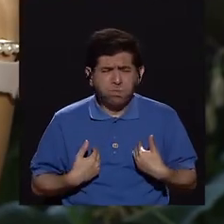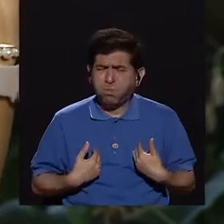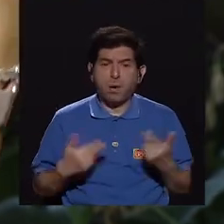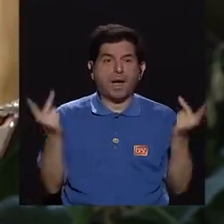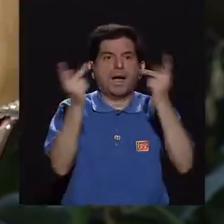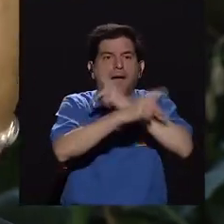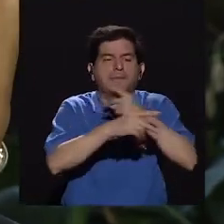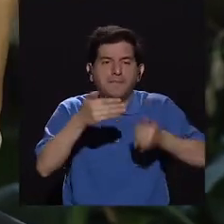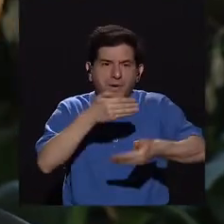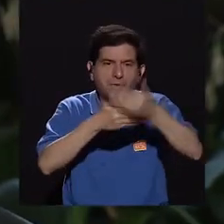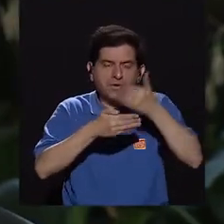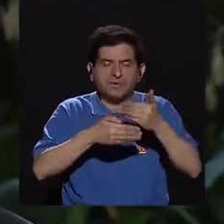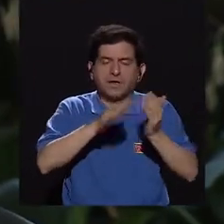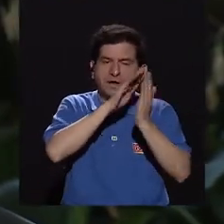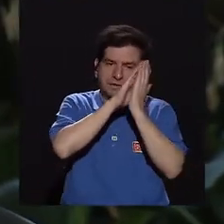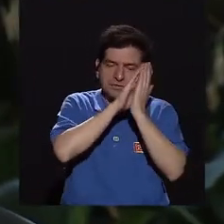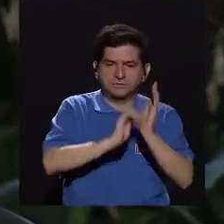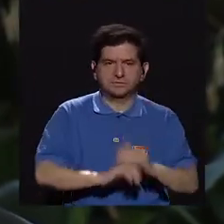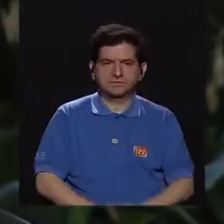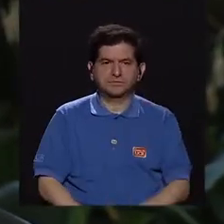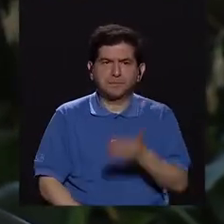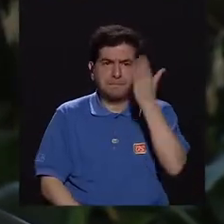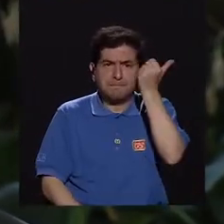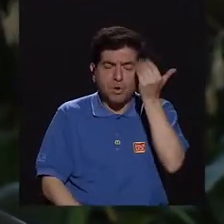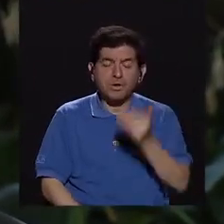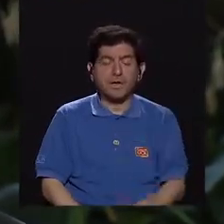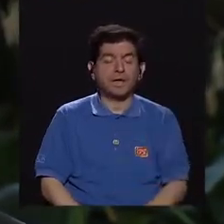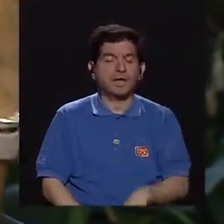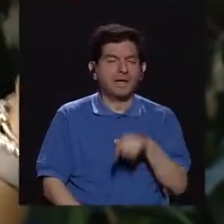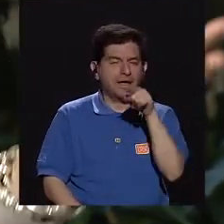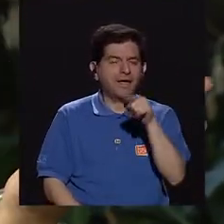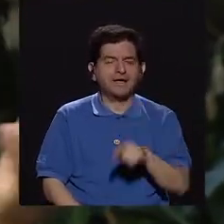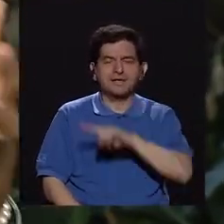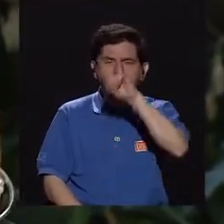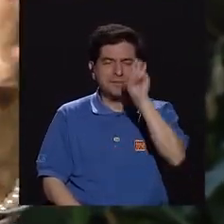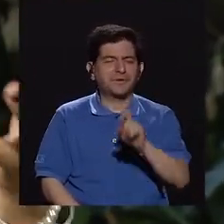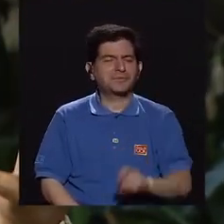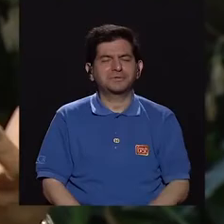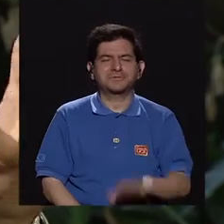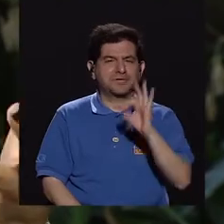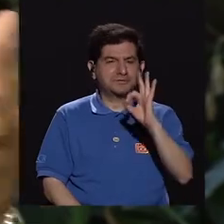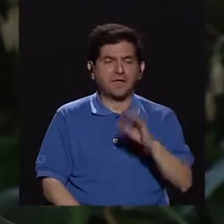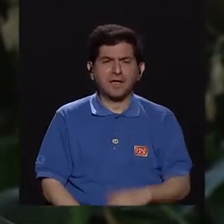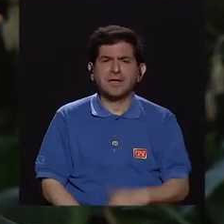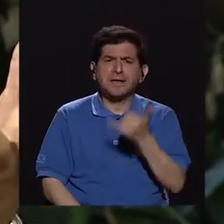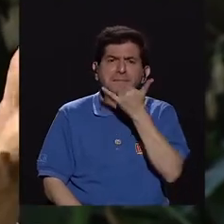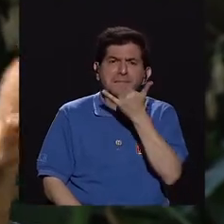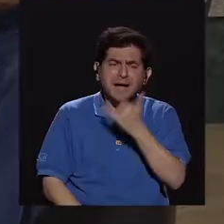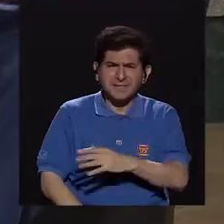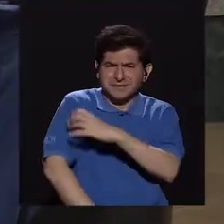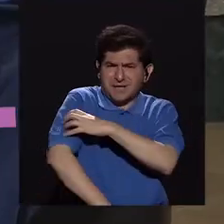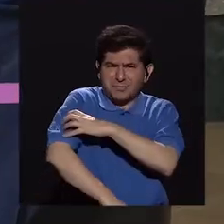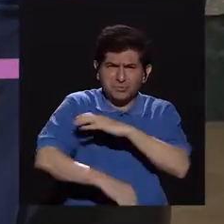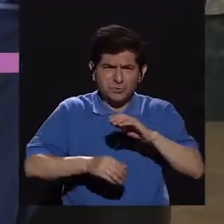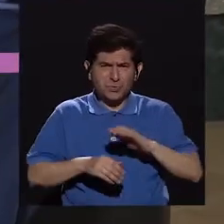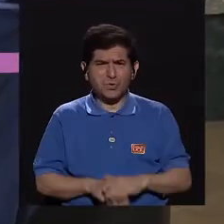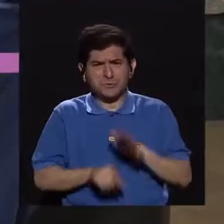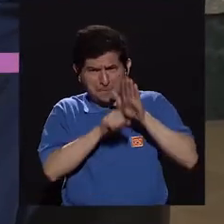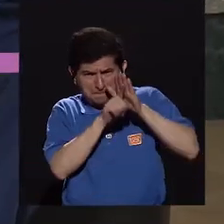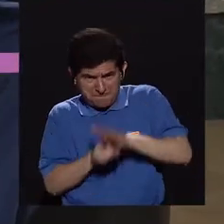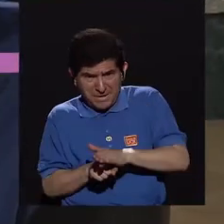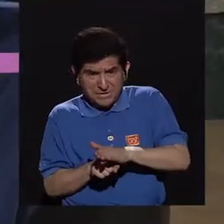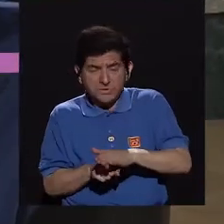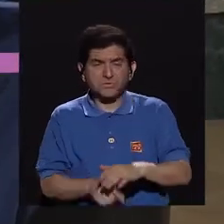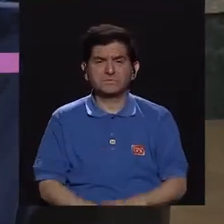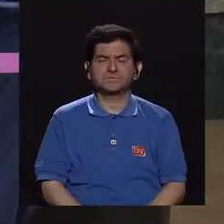que nos acostamos. Pero ¿por qué? Me encanta que me hagas esa pregunta. ¿Se presionan los músculos o claro, qué pasa? Te voy a